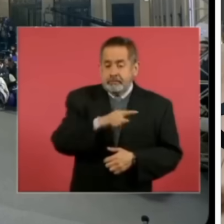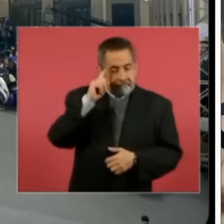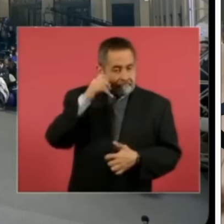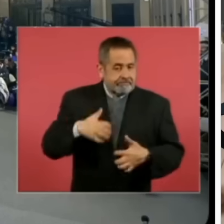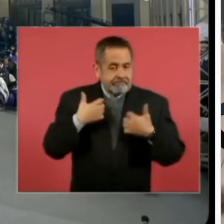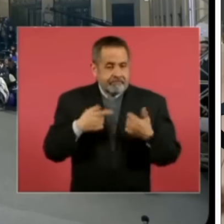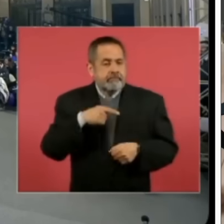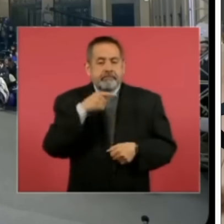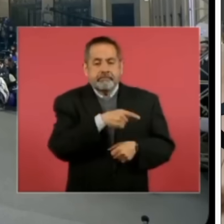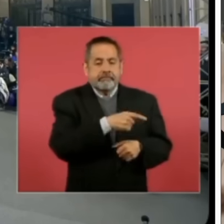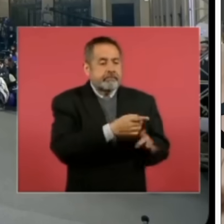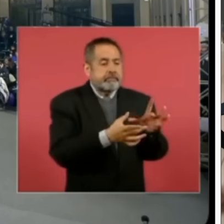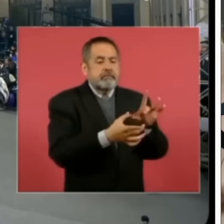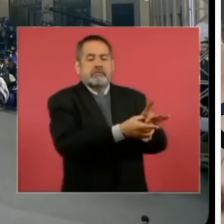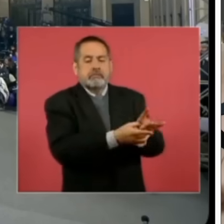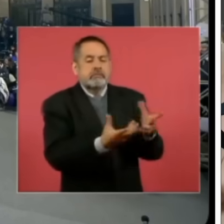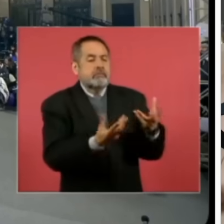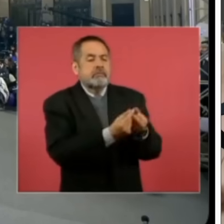que estaba vinculado